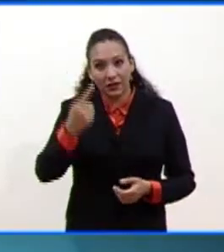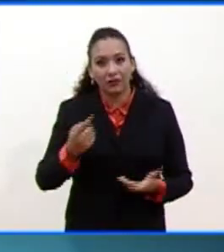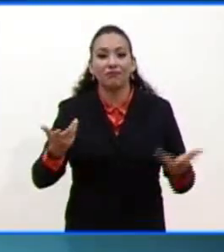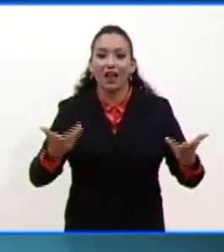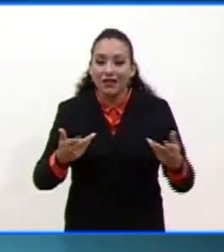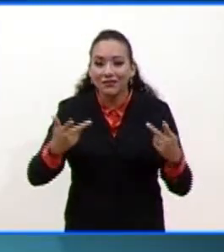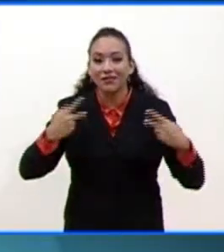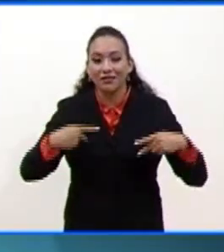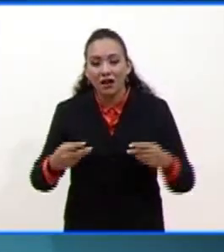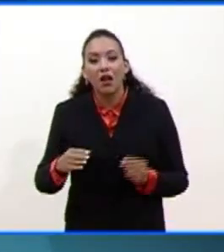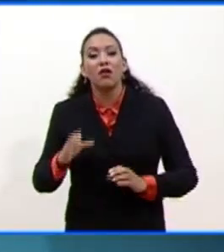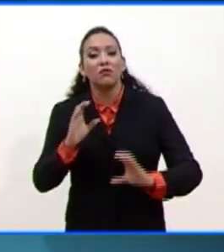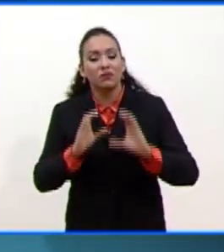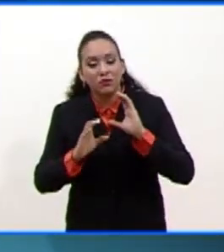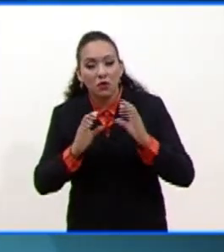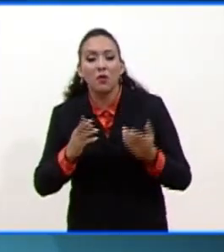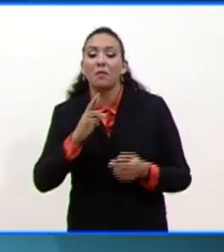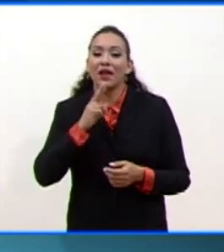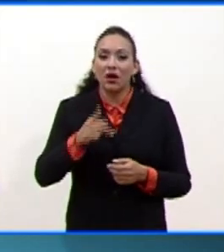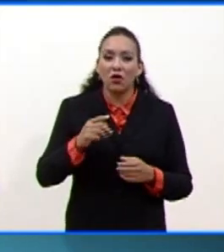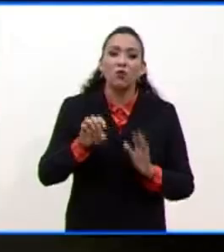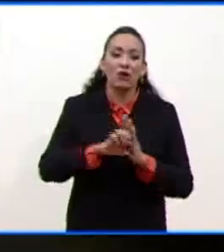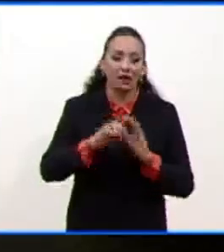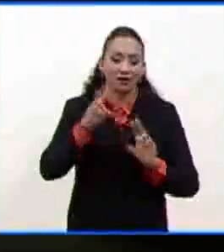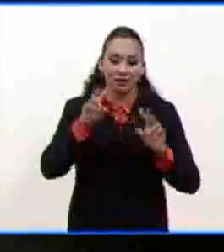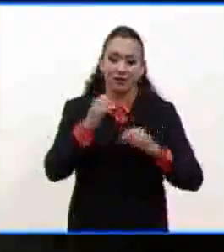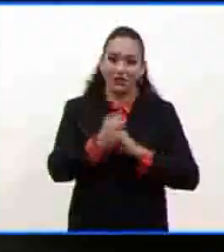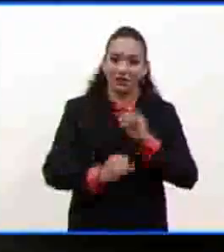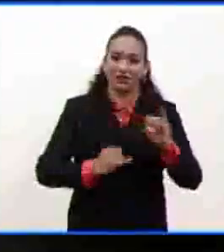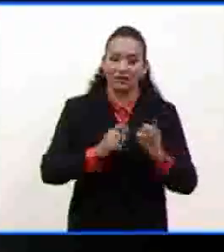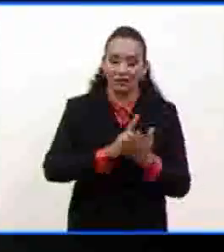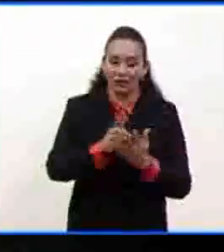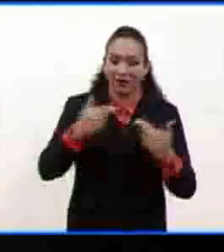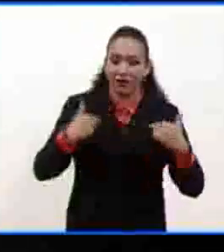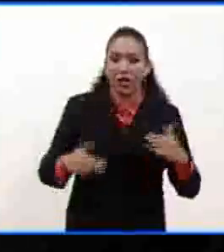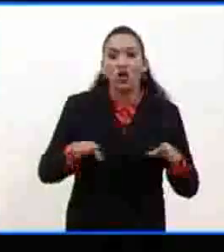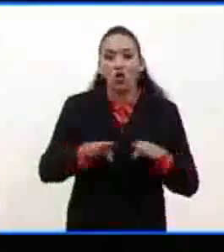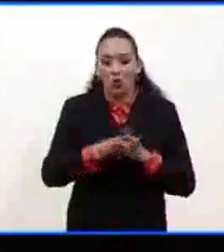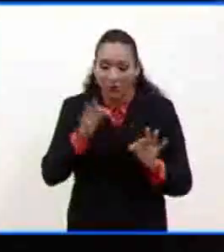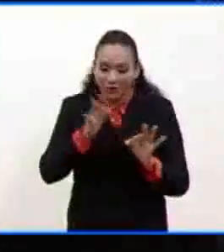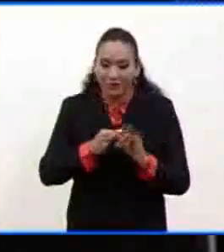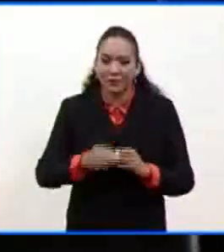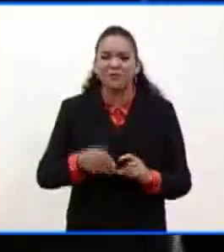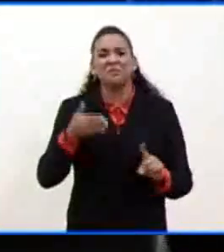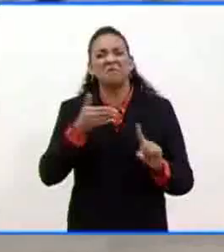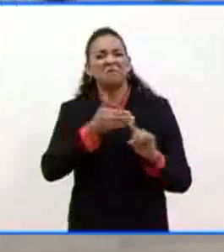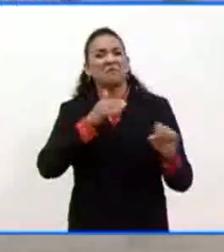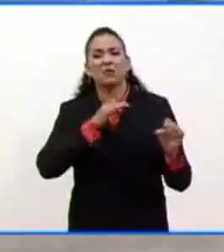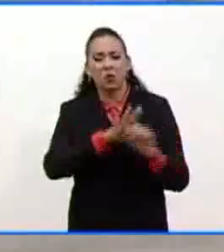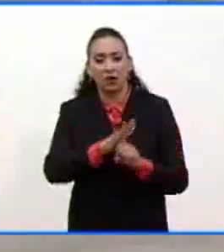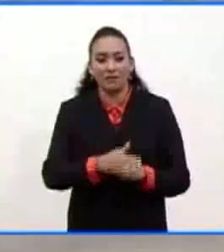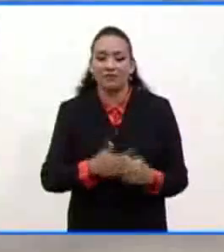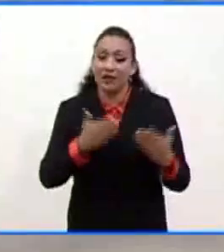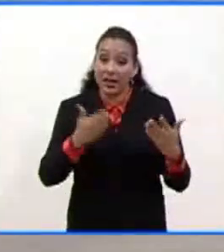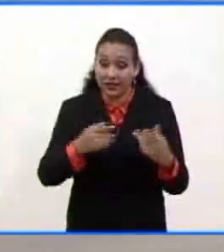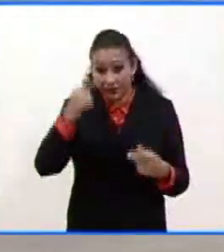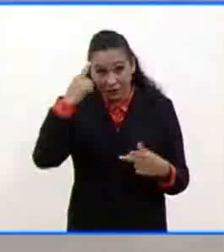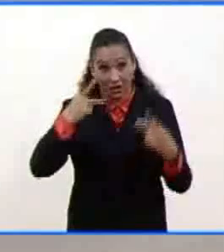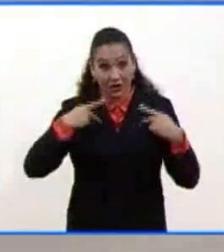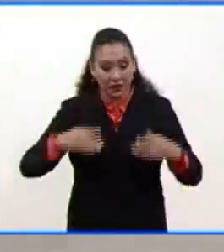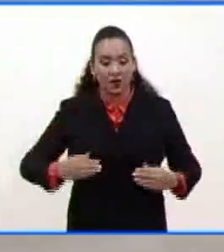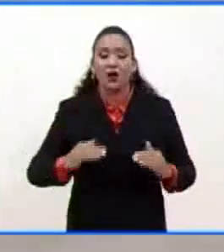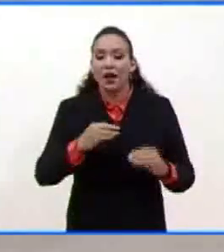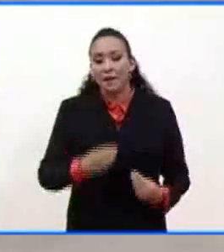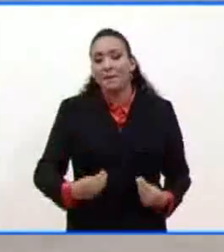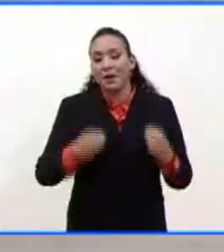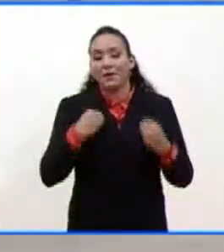la conversación sobre los estándares internacionales de derechos humanos y su aplicación, con el objetivo de garantizar condiciones dignas